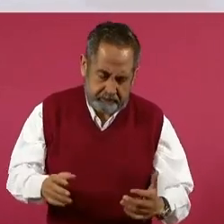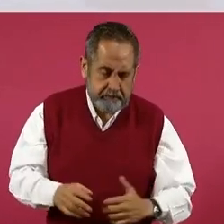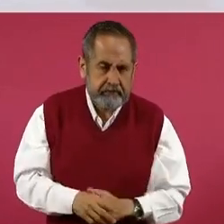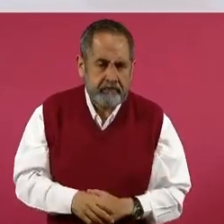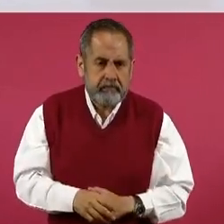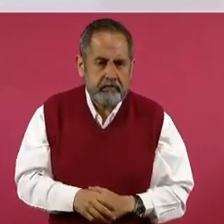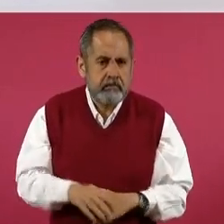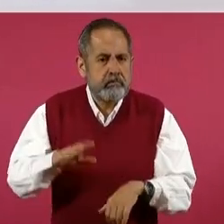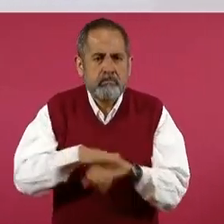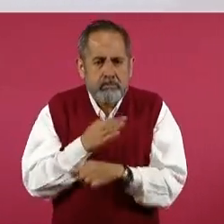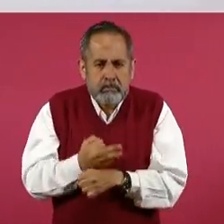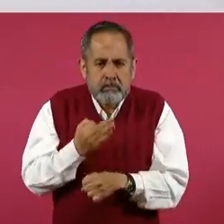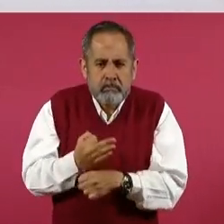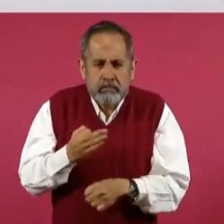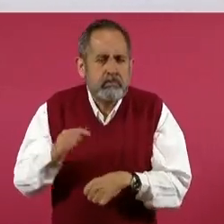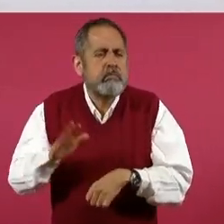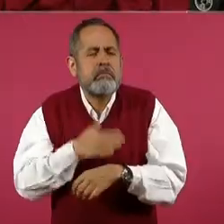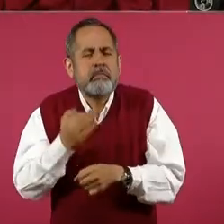¿Por qué ahora?